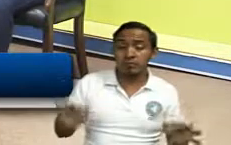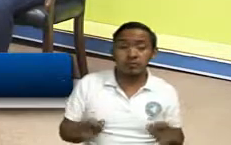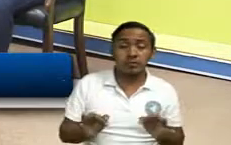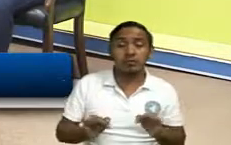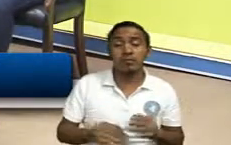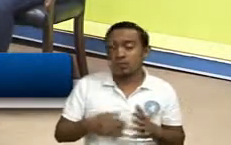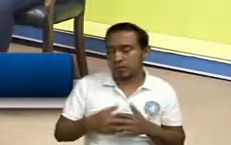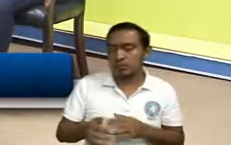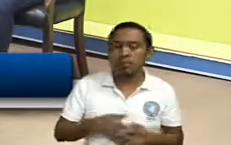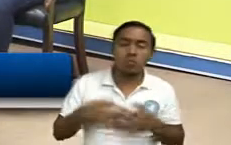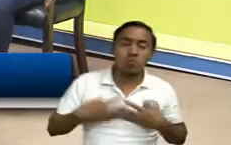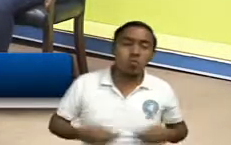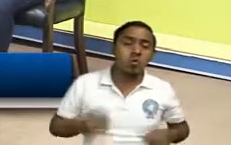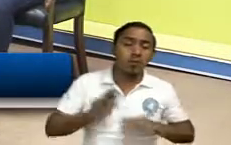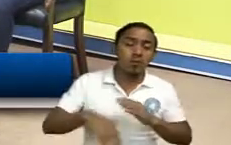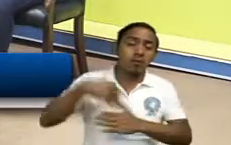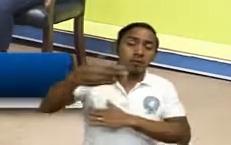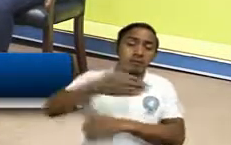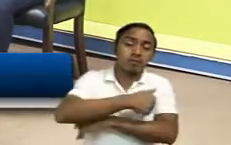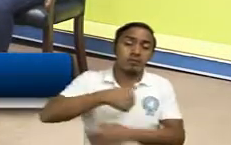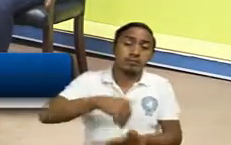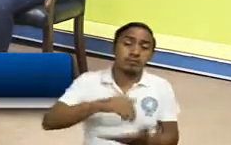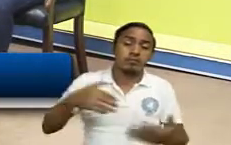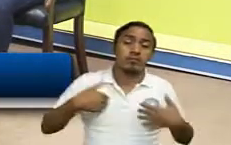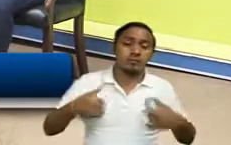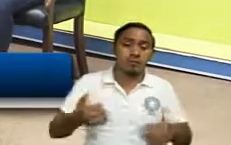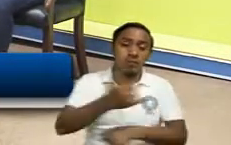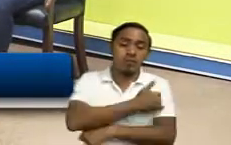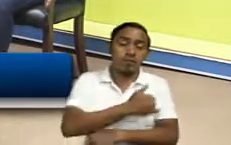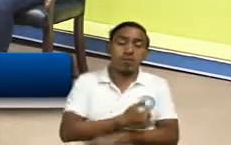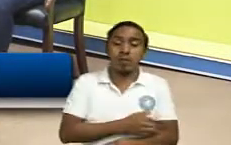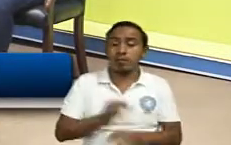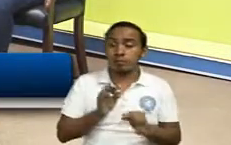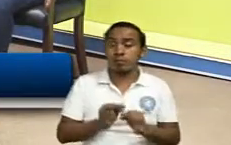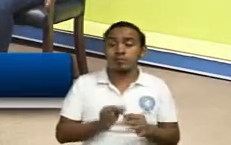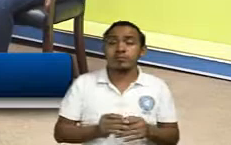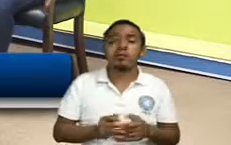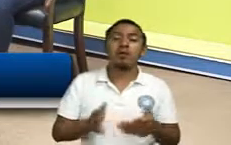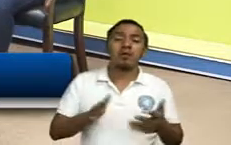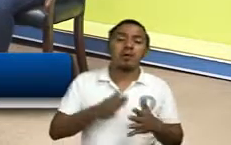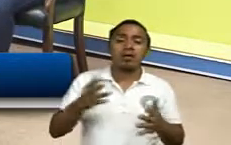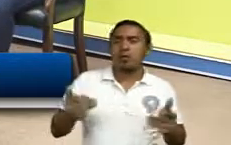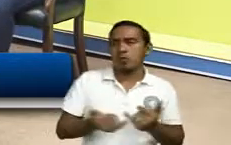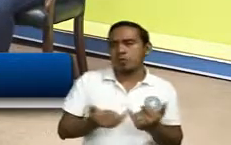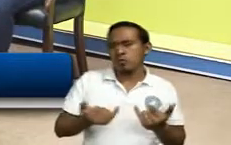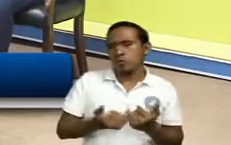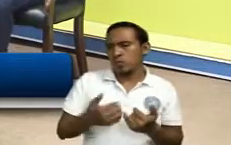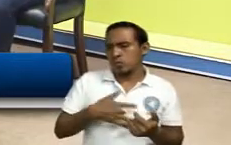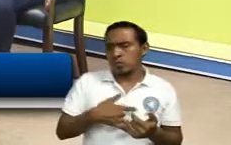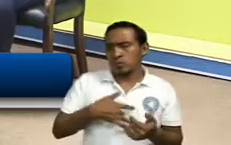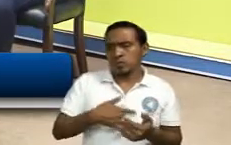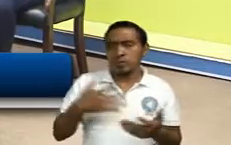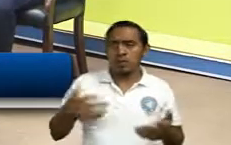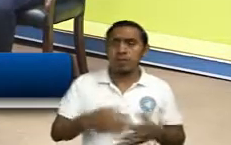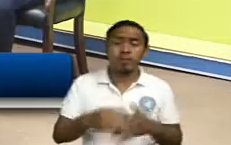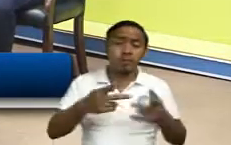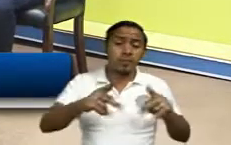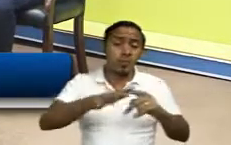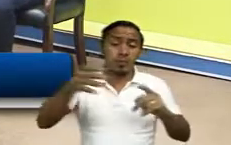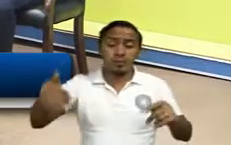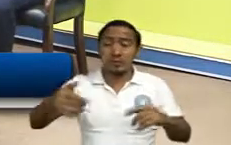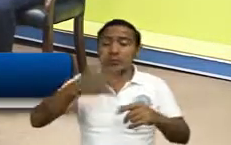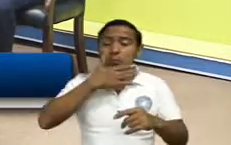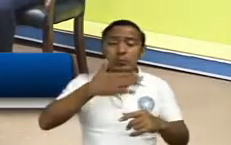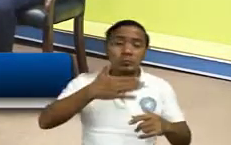al centro de salud o puesto médico para una atención con otras necesidades, pero hay otros pacientes